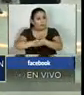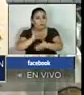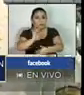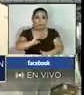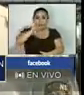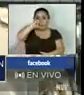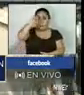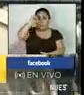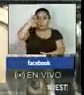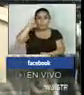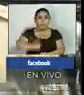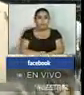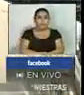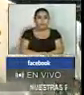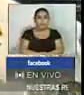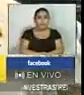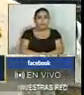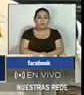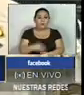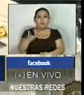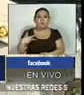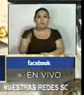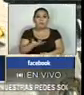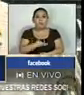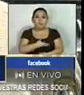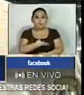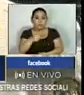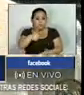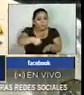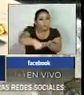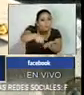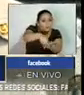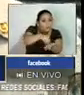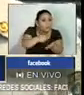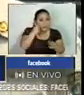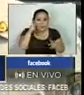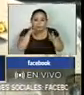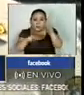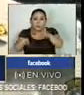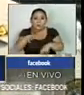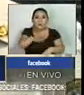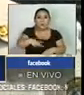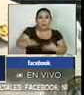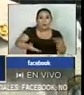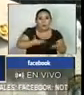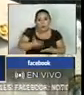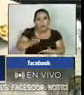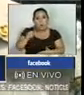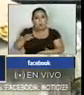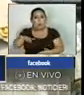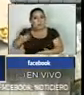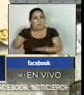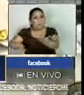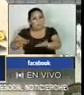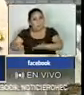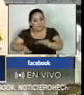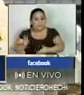desempeño. De hecho, los mantenemos en lo que es todo el municipio, Ilopango, más que todo los mercados, centros comerciales y todo,